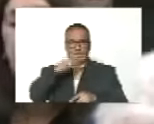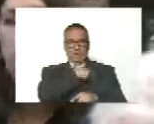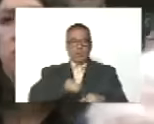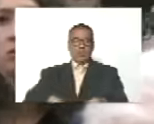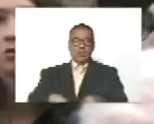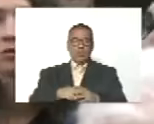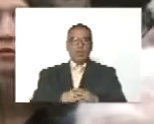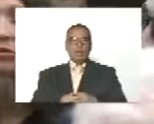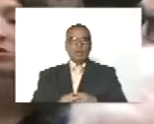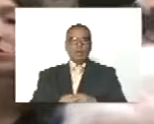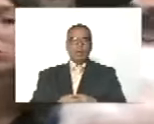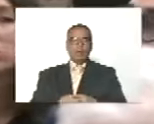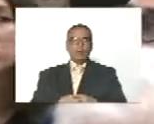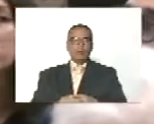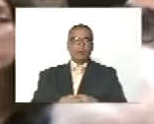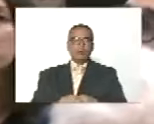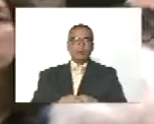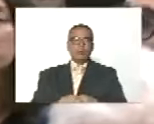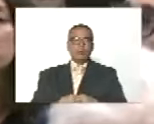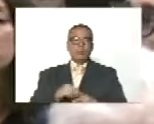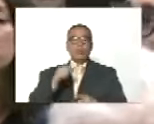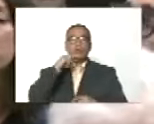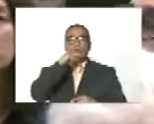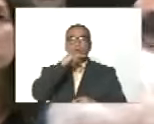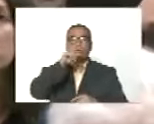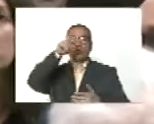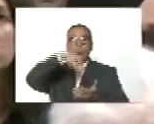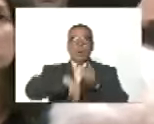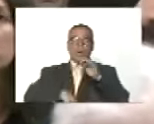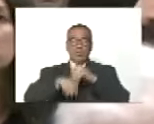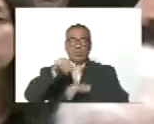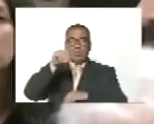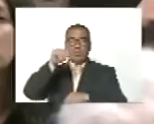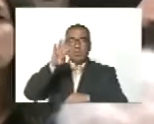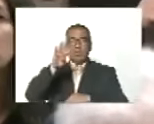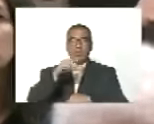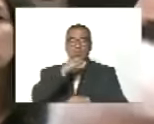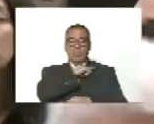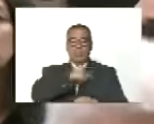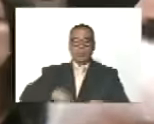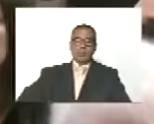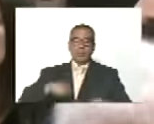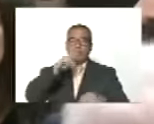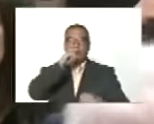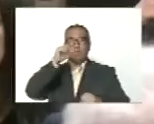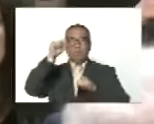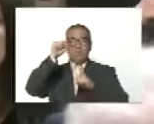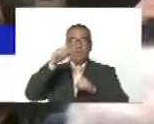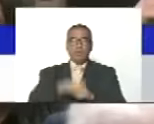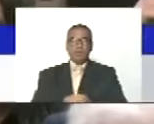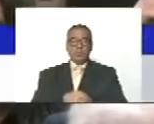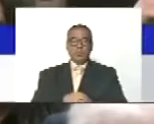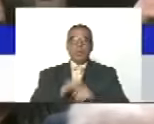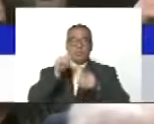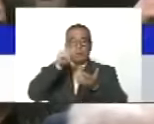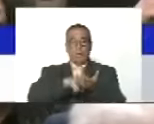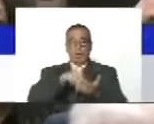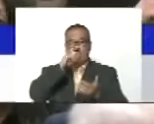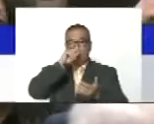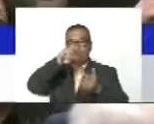presidir. En octubre de 2014, el presidente Nicolás Maduro decreta el